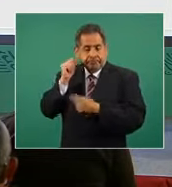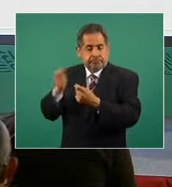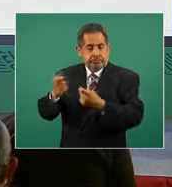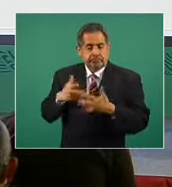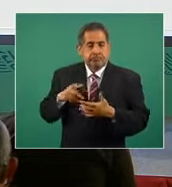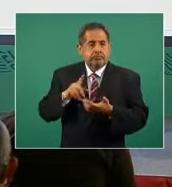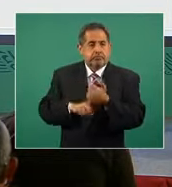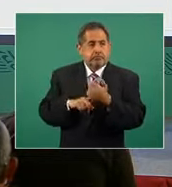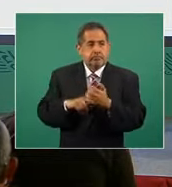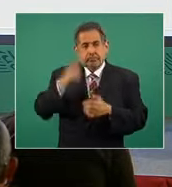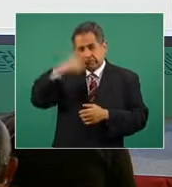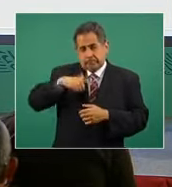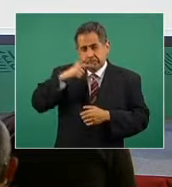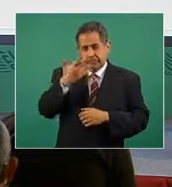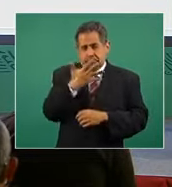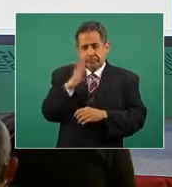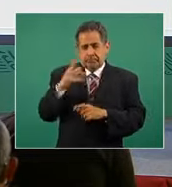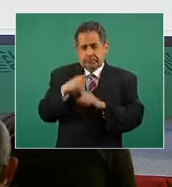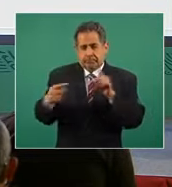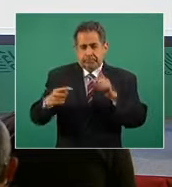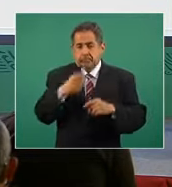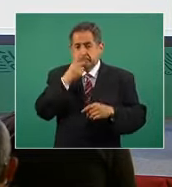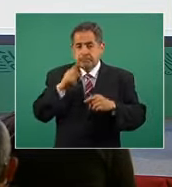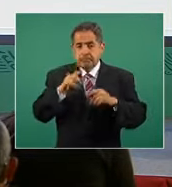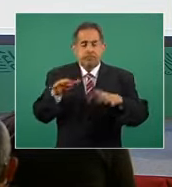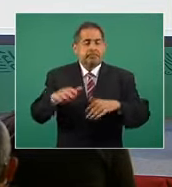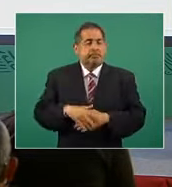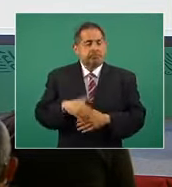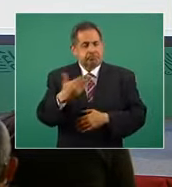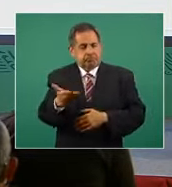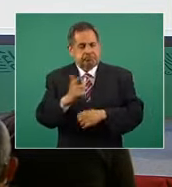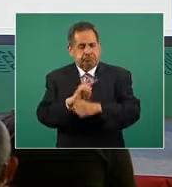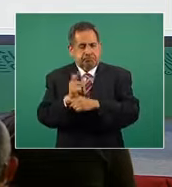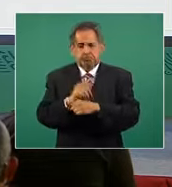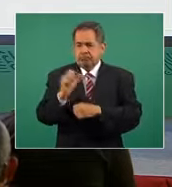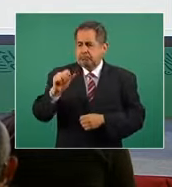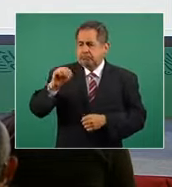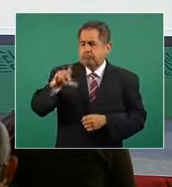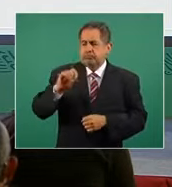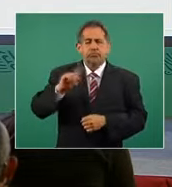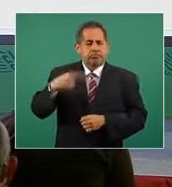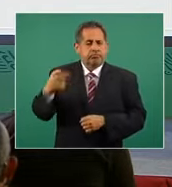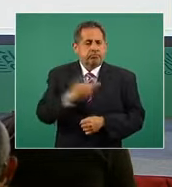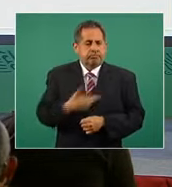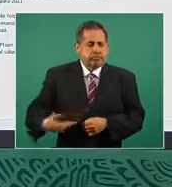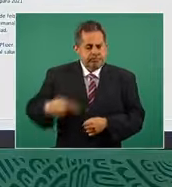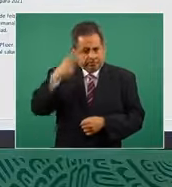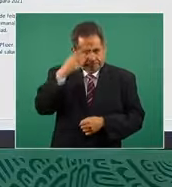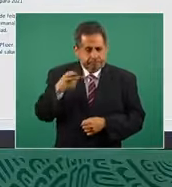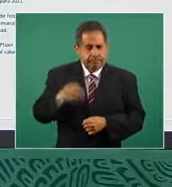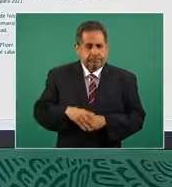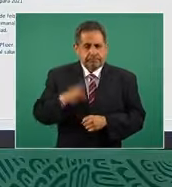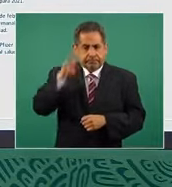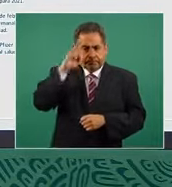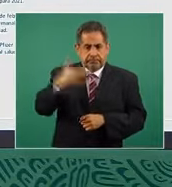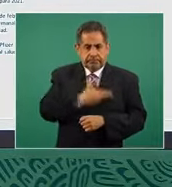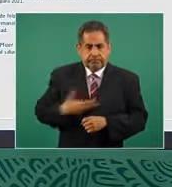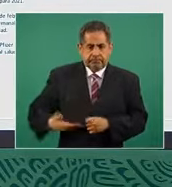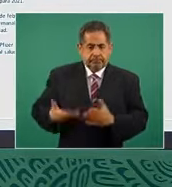las 10:30 de la noche. Dice: licenciado Andrés Manuel López Obrador, presidente de México, señor